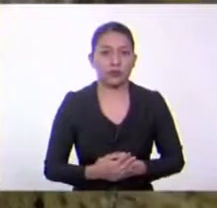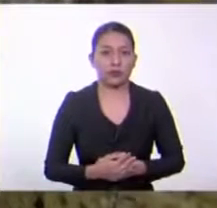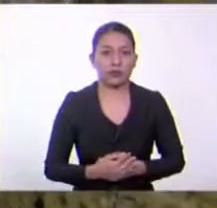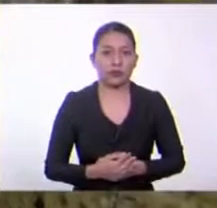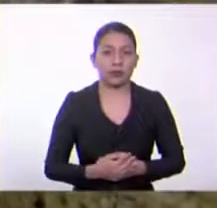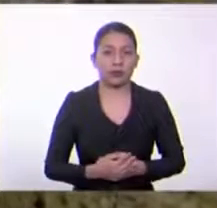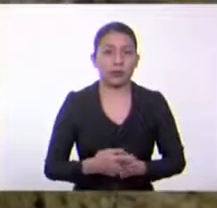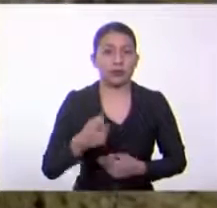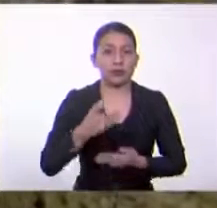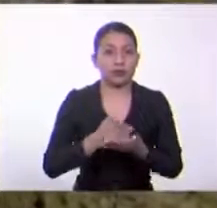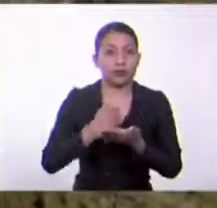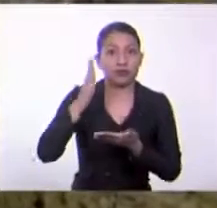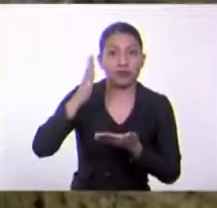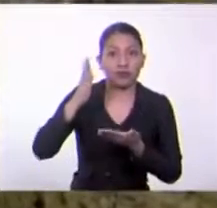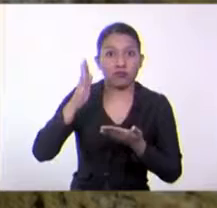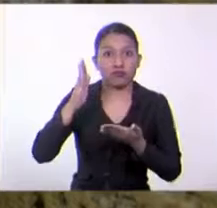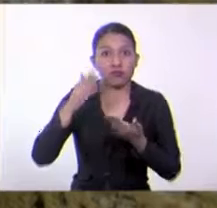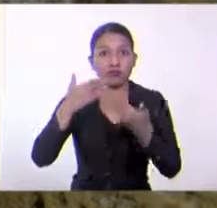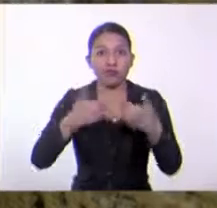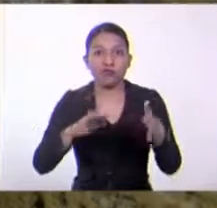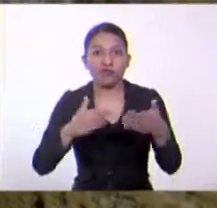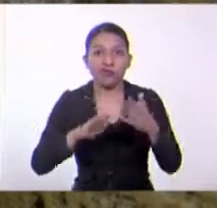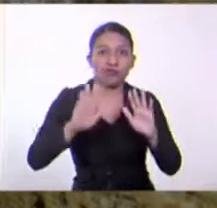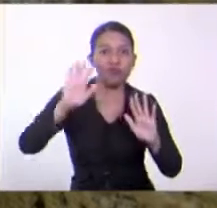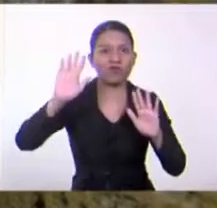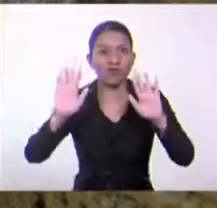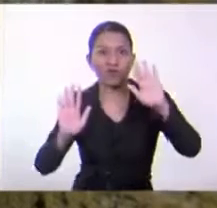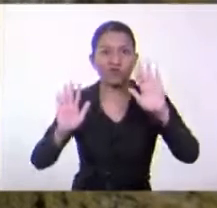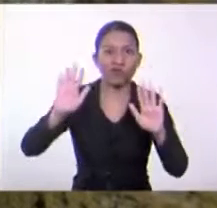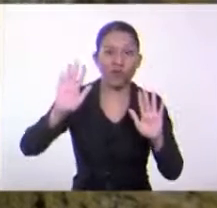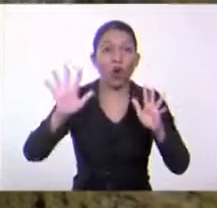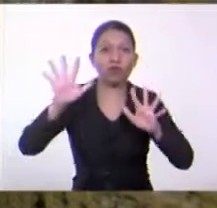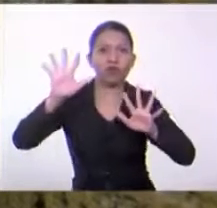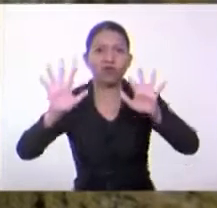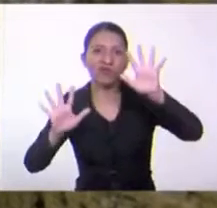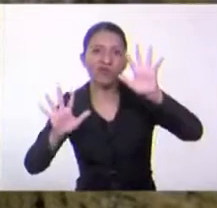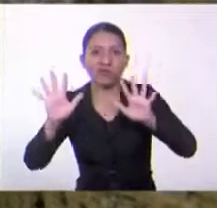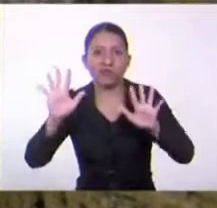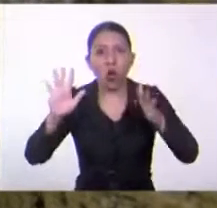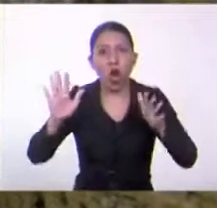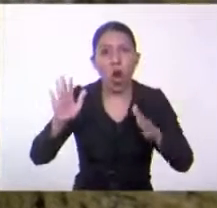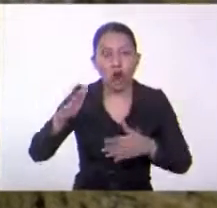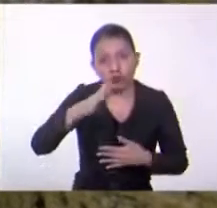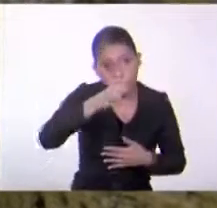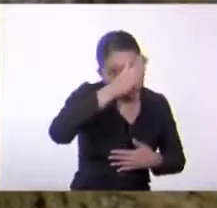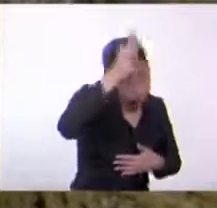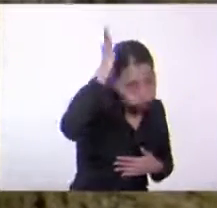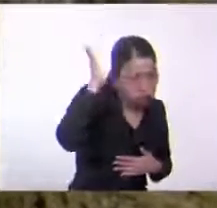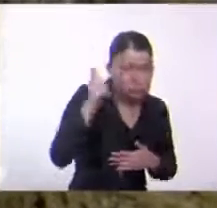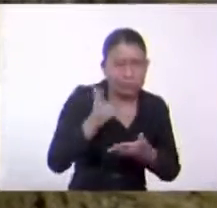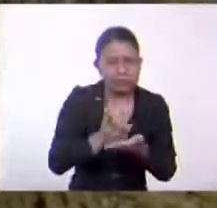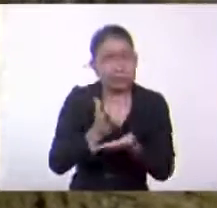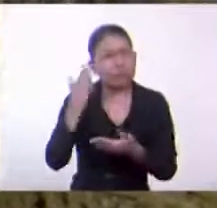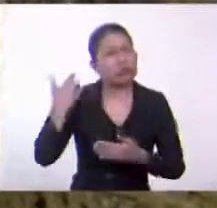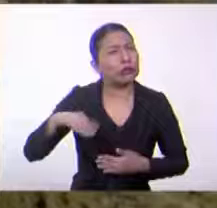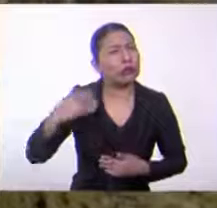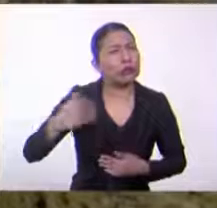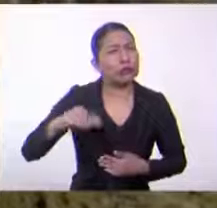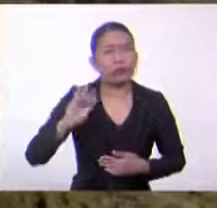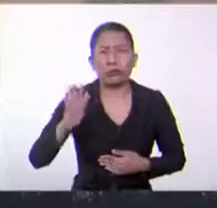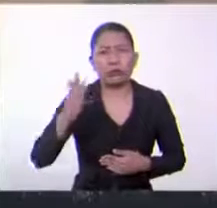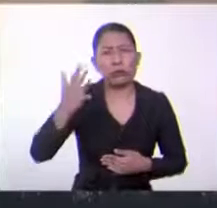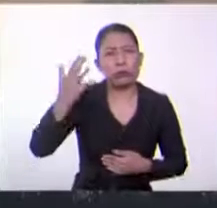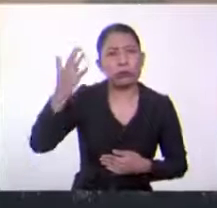Los reptiles son un grupo de animales que lleva mucho tiempo sobre la Tierra. Hubo un grupo que